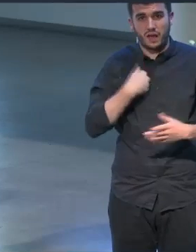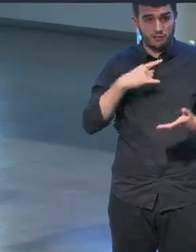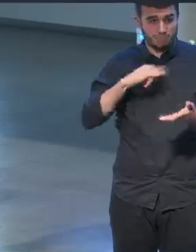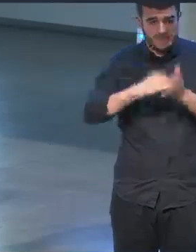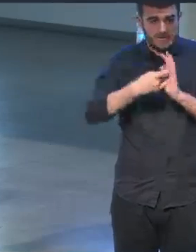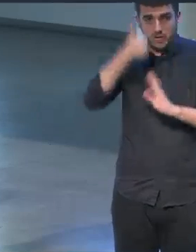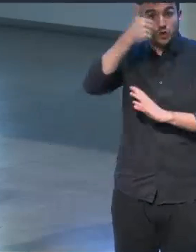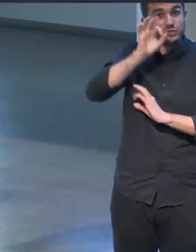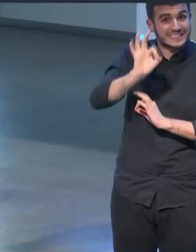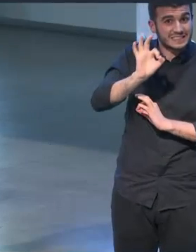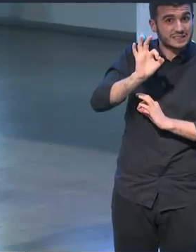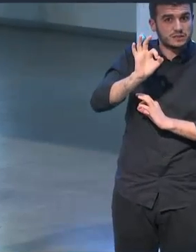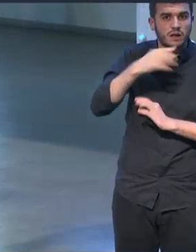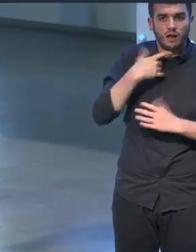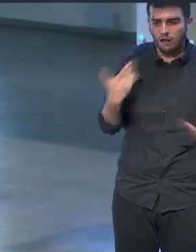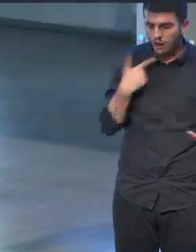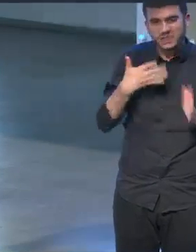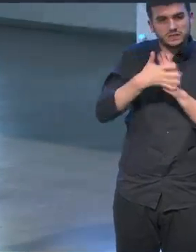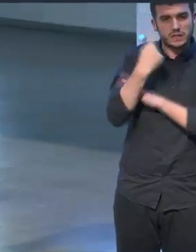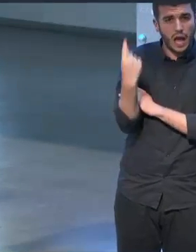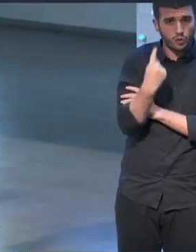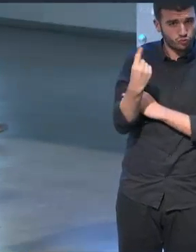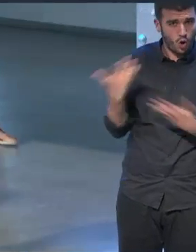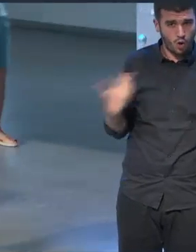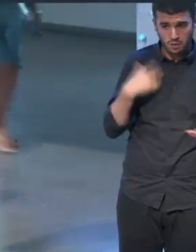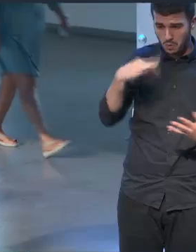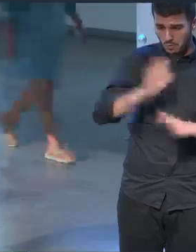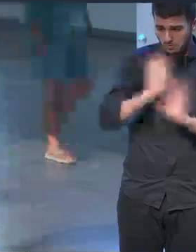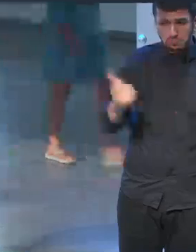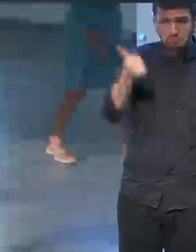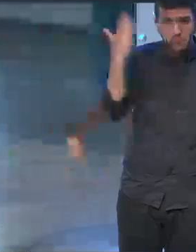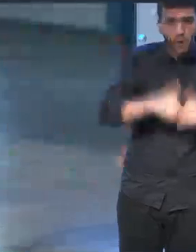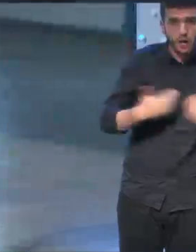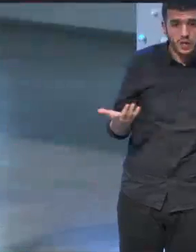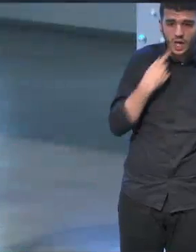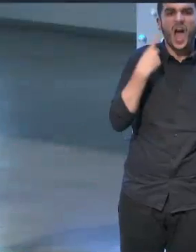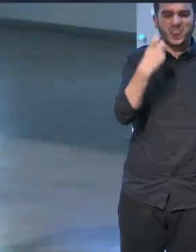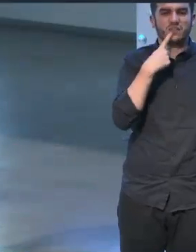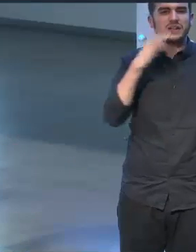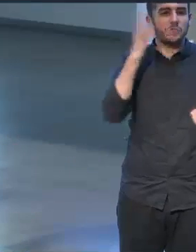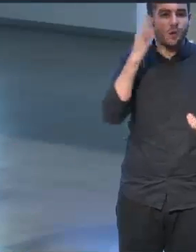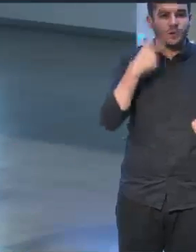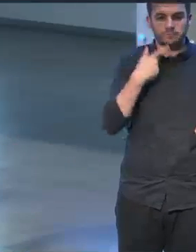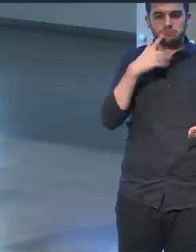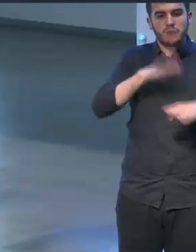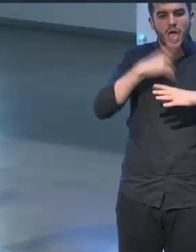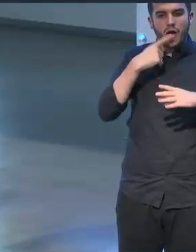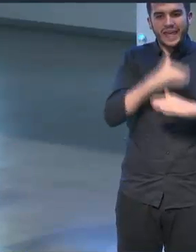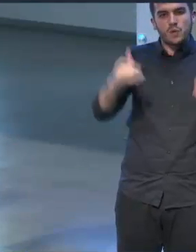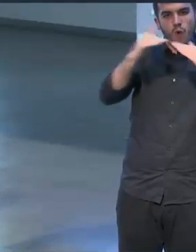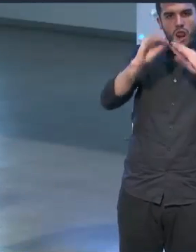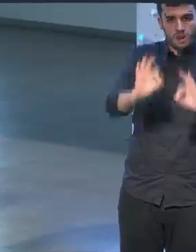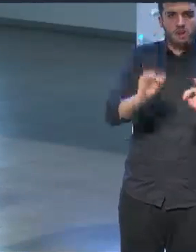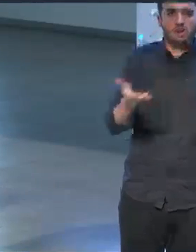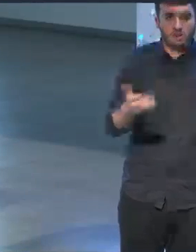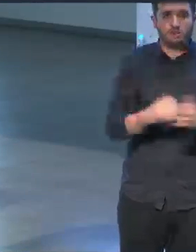ingenieros, pues resulta que eran las únicas, ¿no? Entonces echaban de menos a otras mujeres con las que compartir un poco